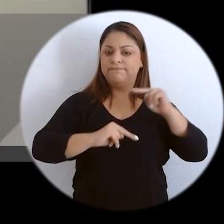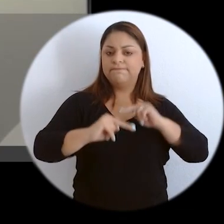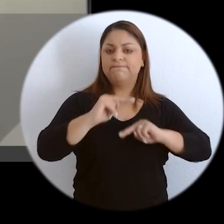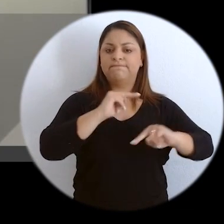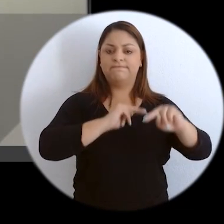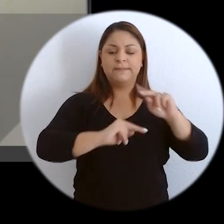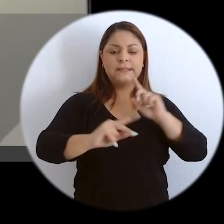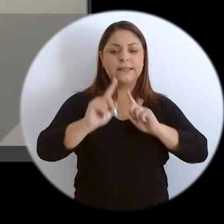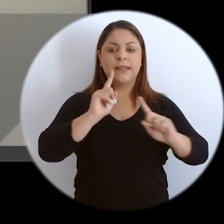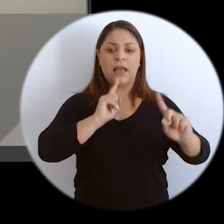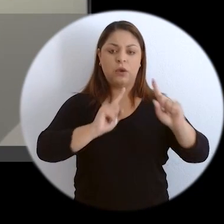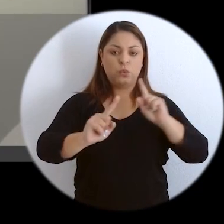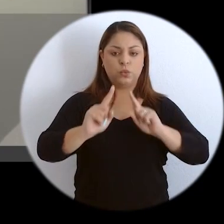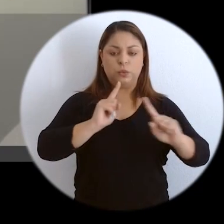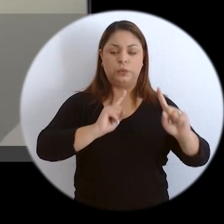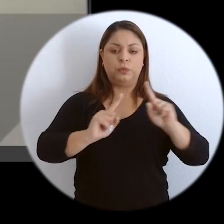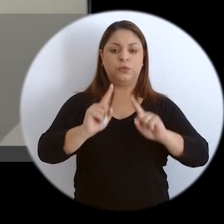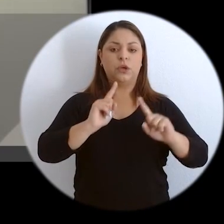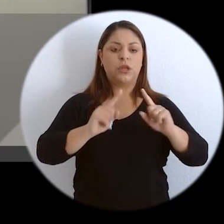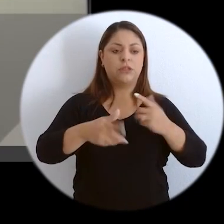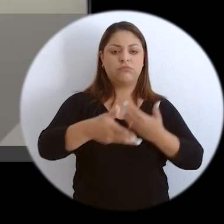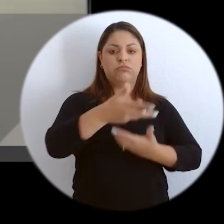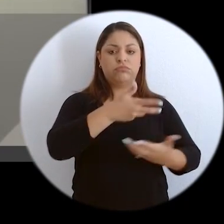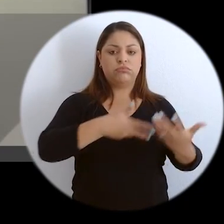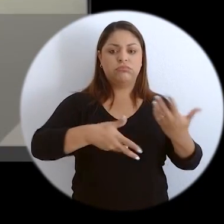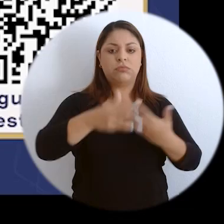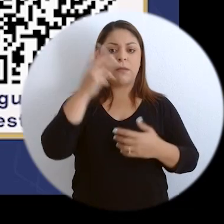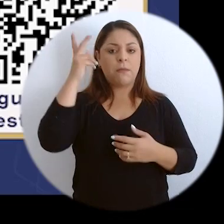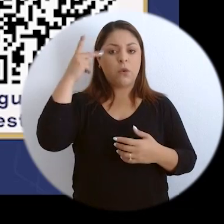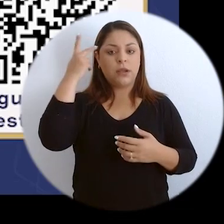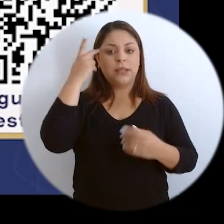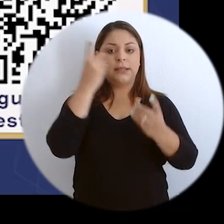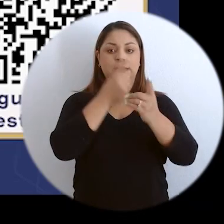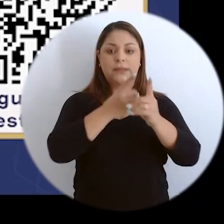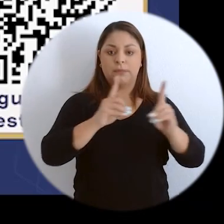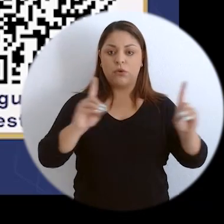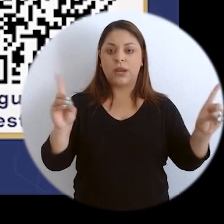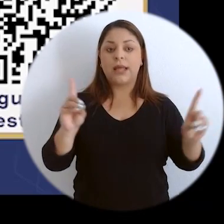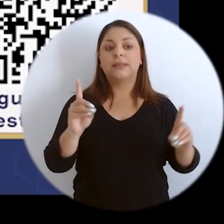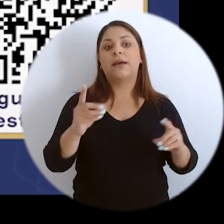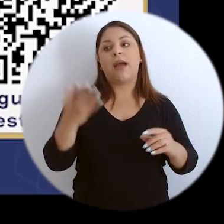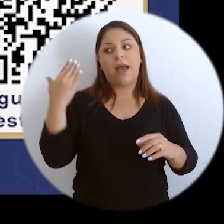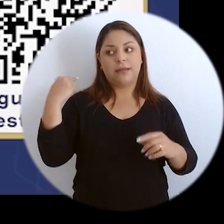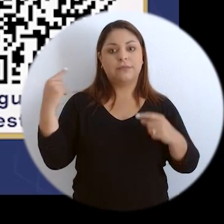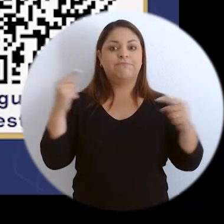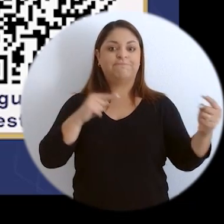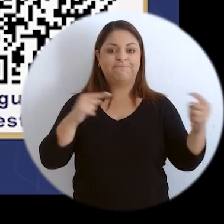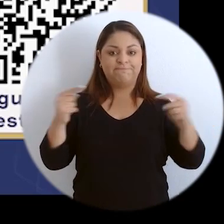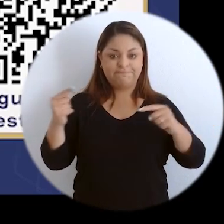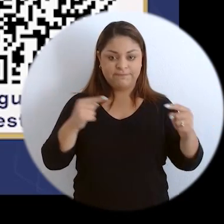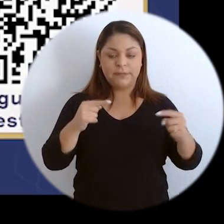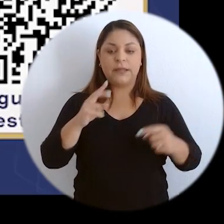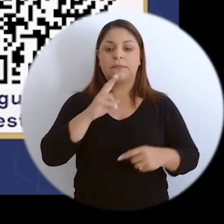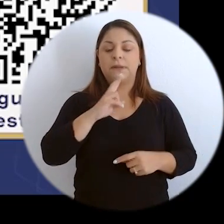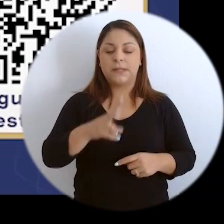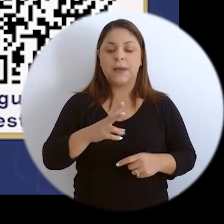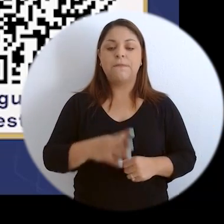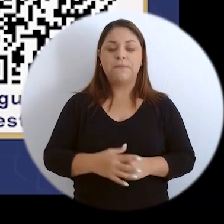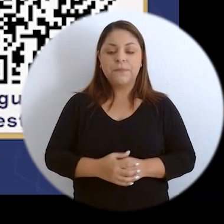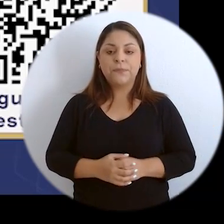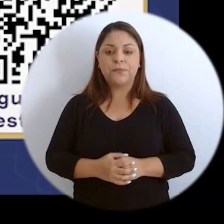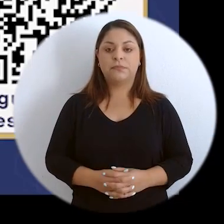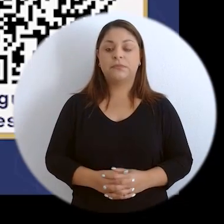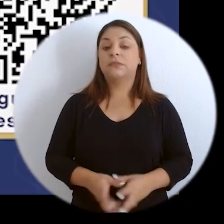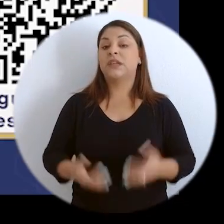procesos en los que creo que hay un acierto significativo. Bueno, de los desaciertos más significativos que puedo